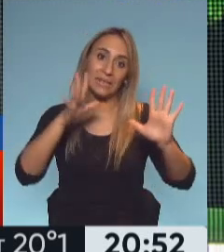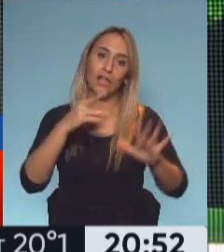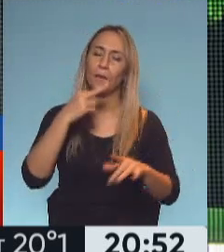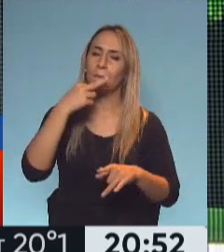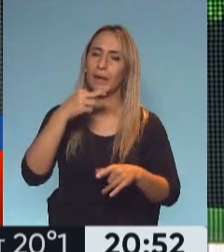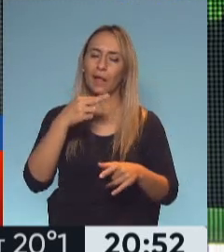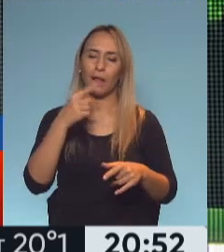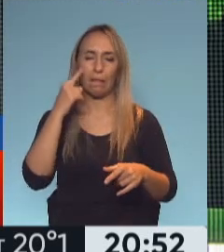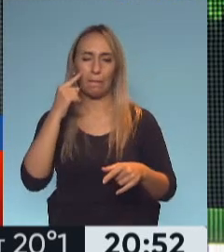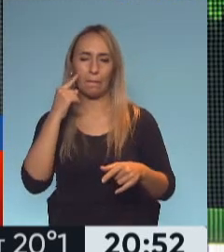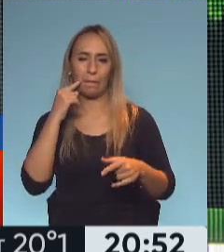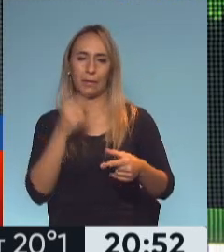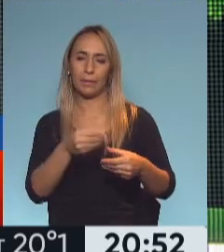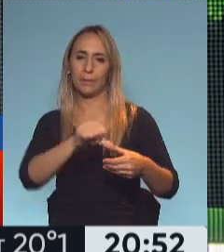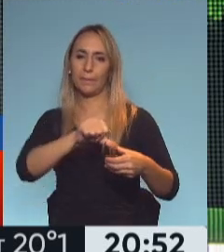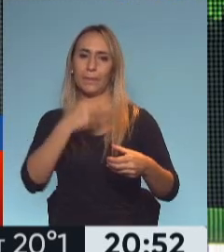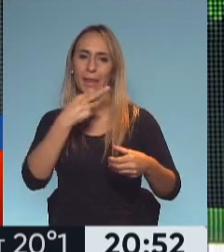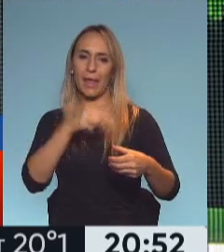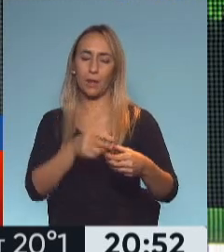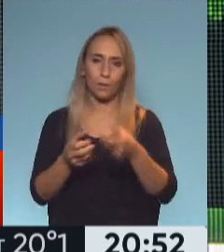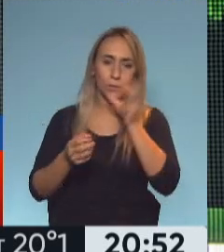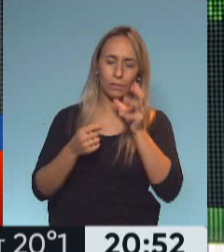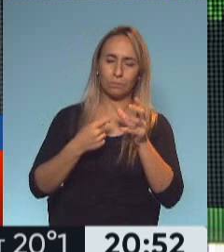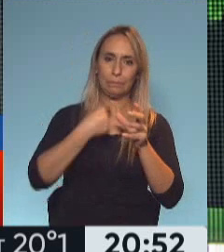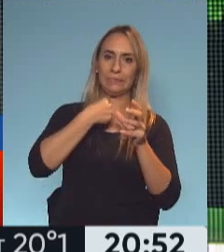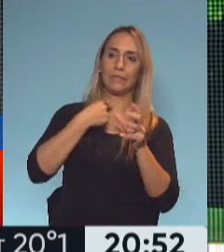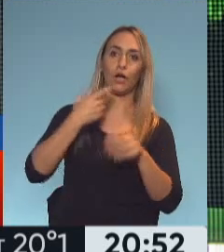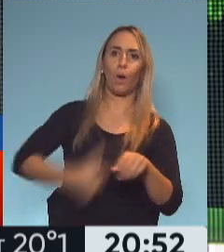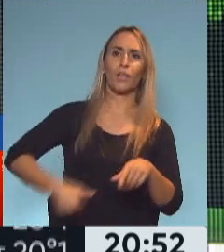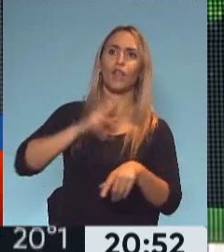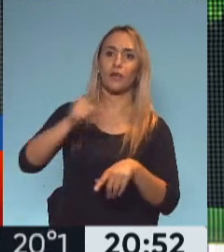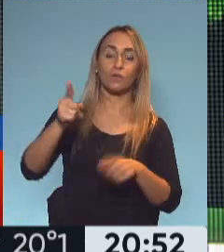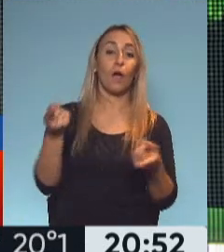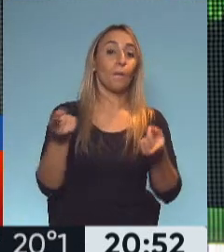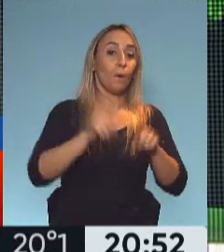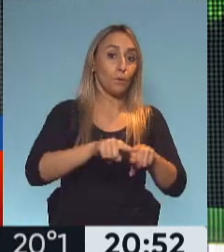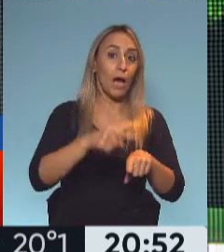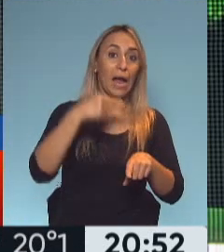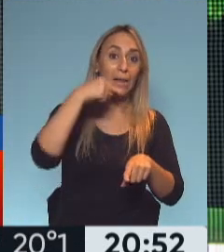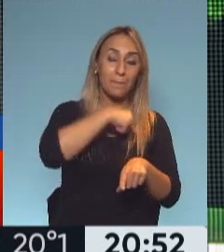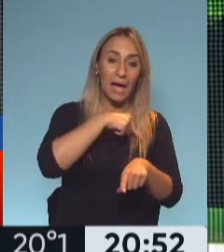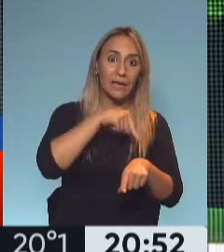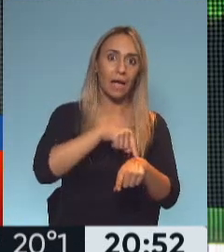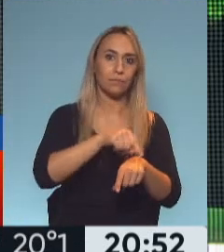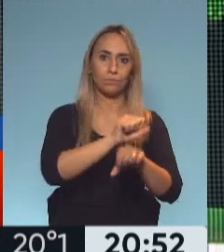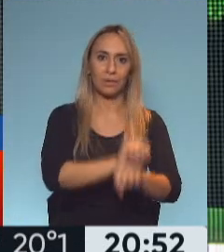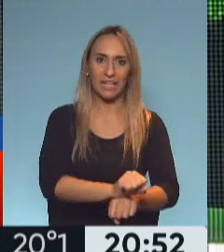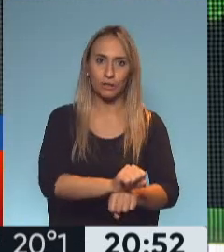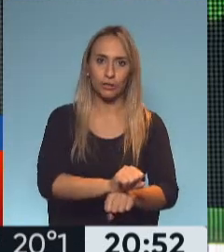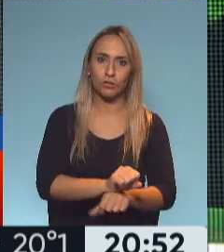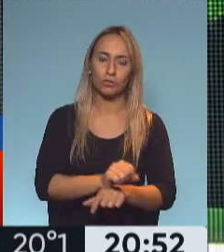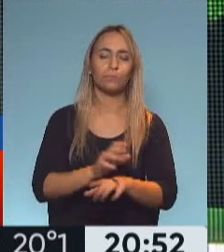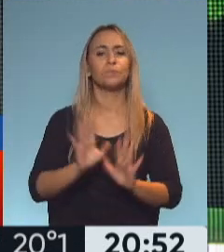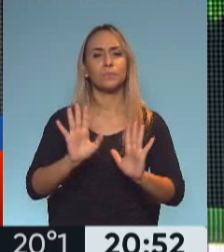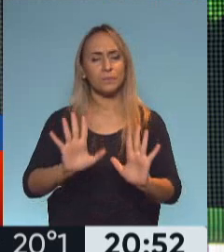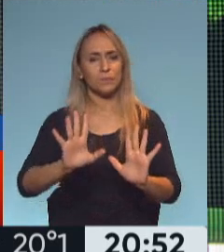de Rusia, se refugió en Alemania, volvió de Alemania, quedó detenido y el eje estuvo principalmente puesto ahí. Ahora,